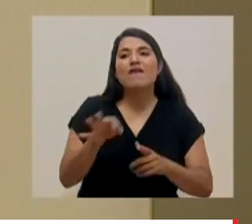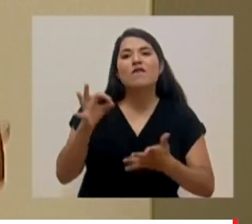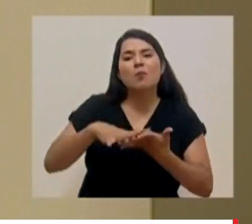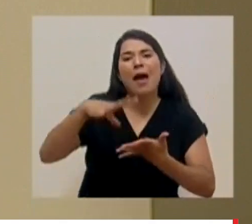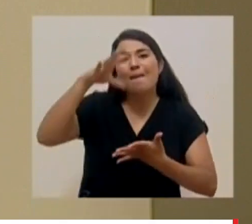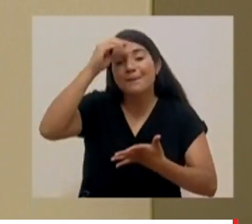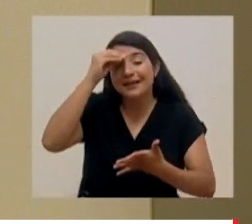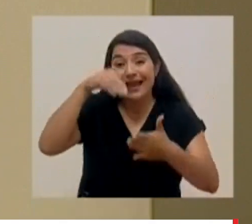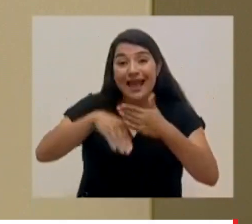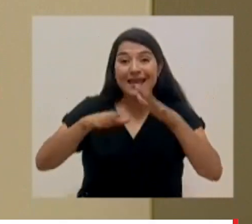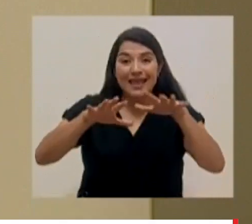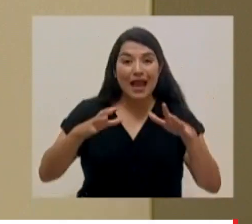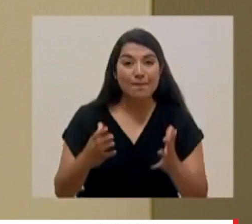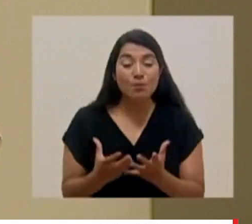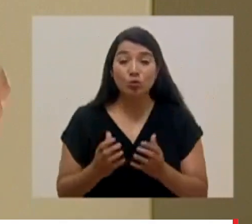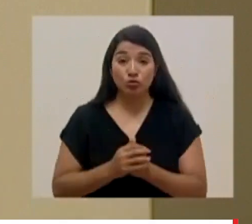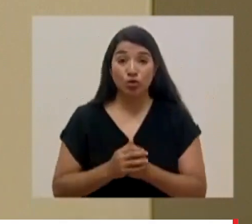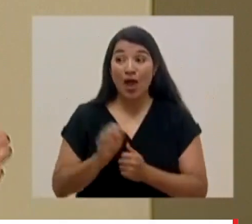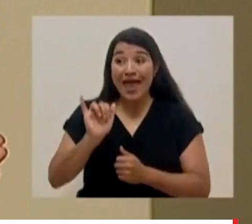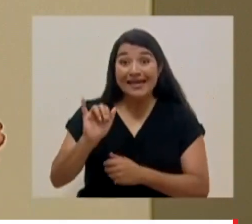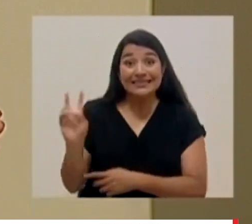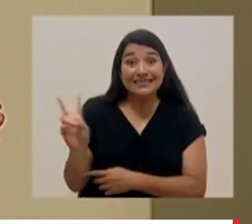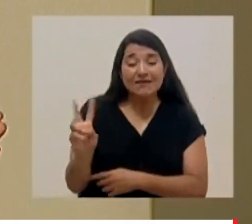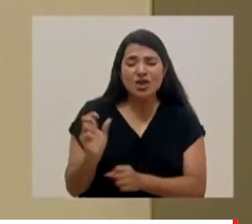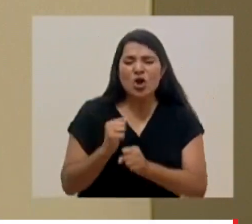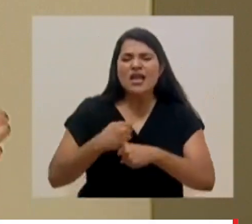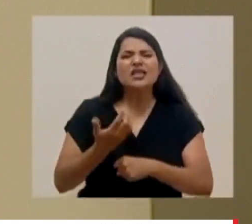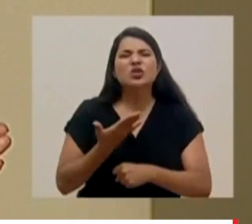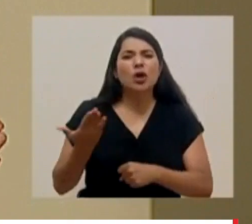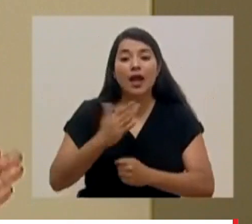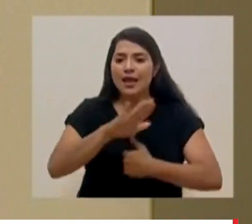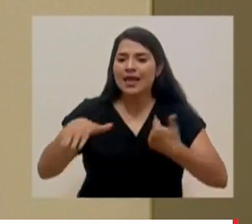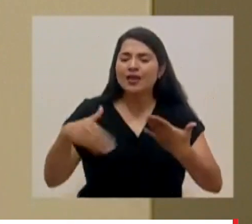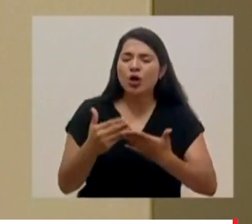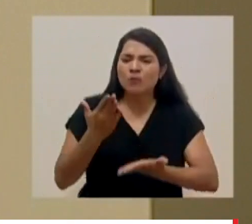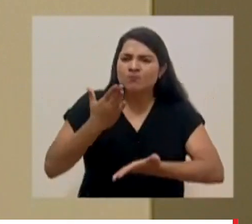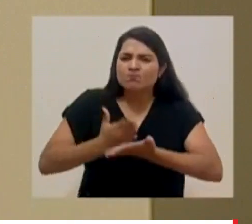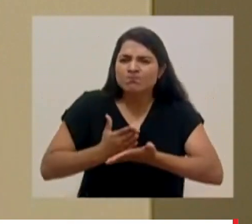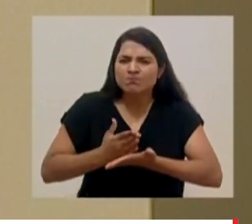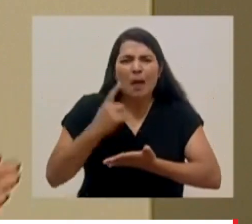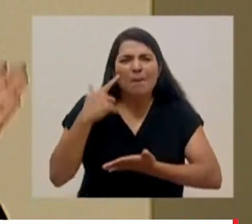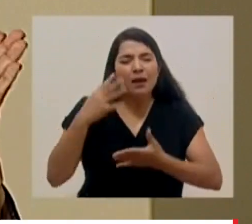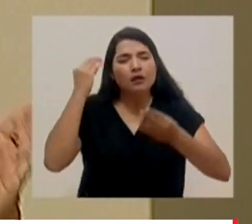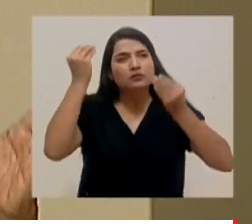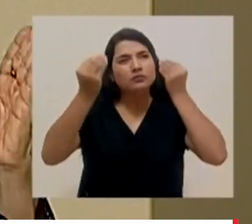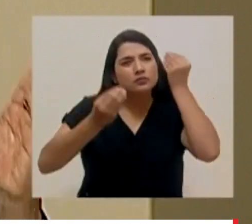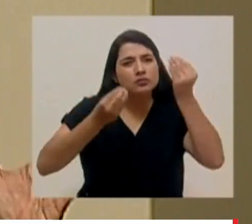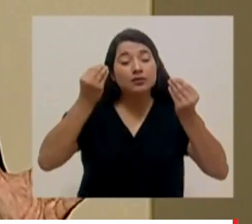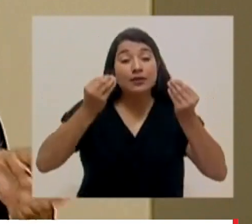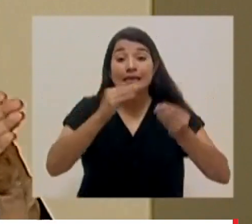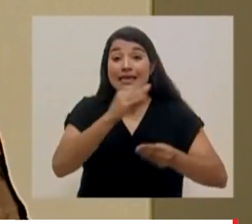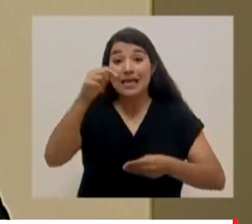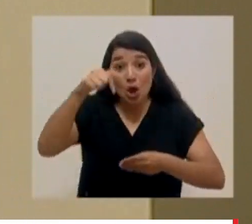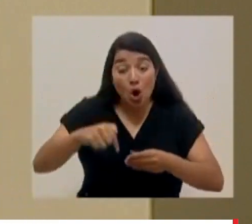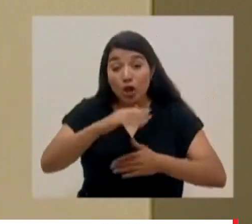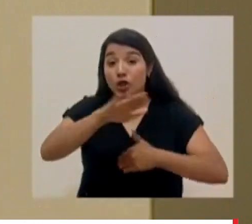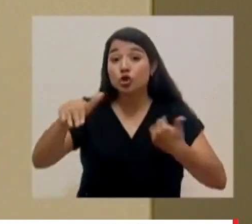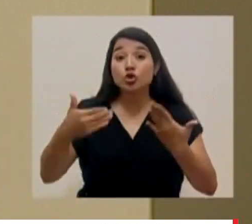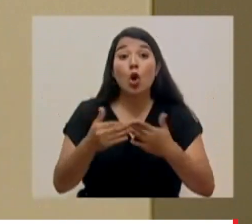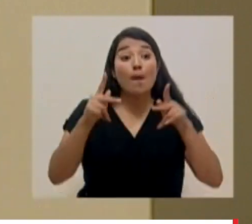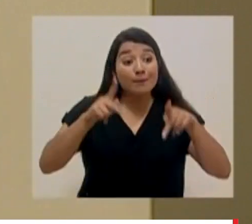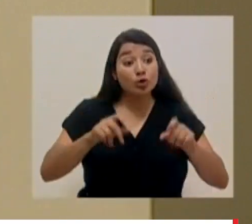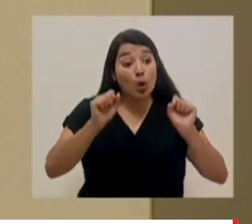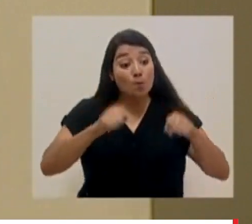individual. Es algo que nos hizo a todos hacer una pausa y hoy todas las personas que han podido sostener